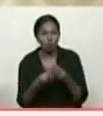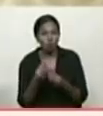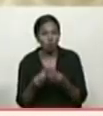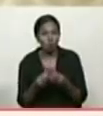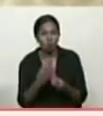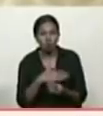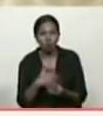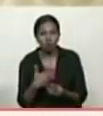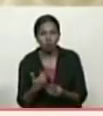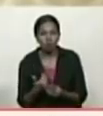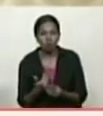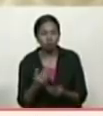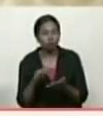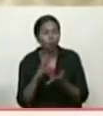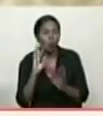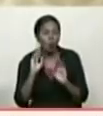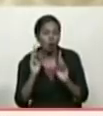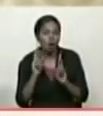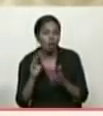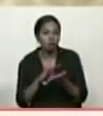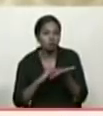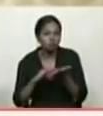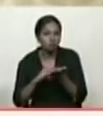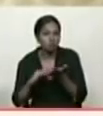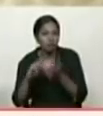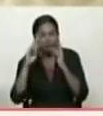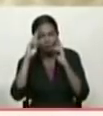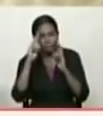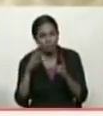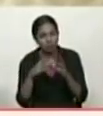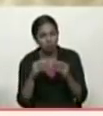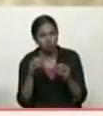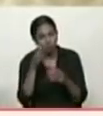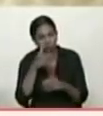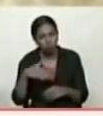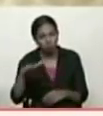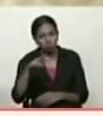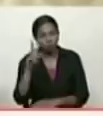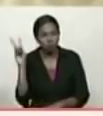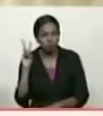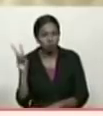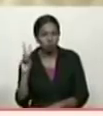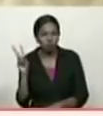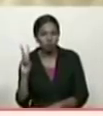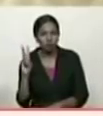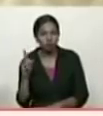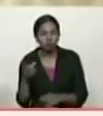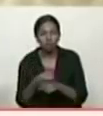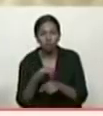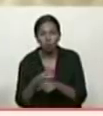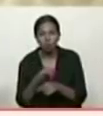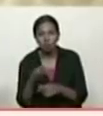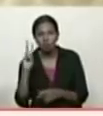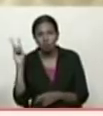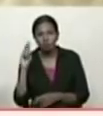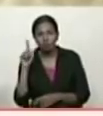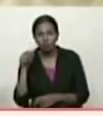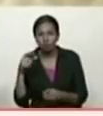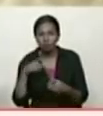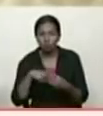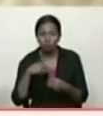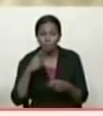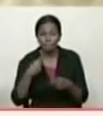intentos, ojalá rectifiquen, ojalá entiendan, ojalá respeten algún día al pueblo venezolano y al gobierno de Venezuela. Pero de no ser